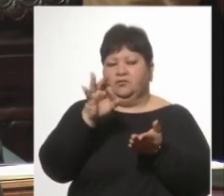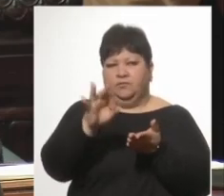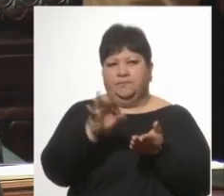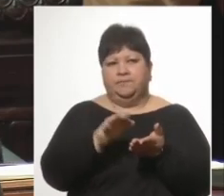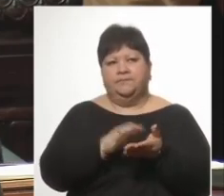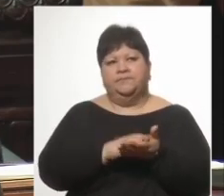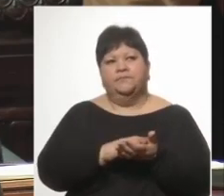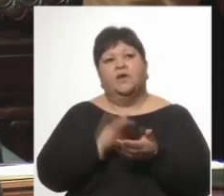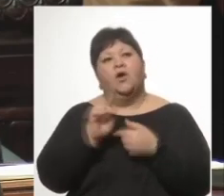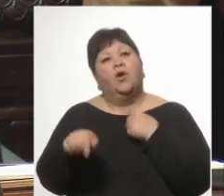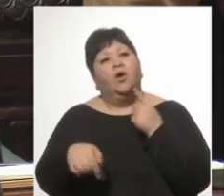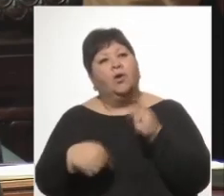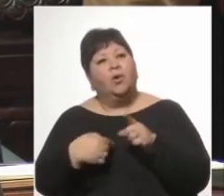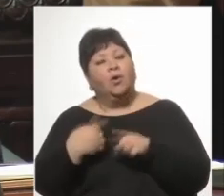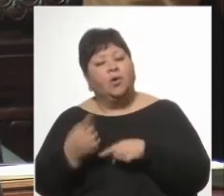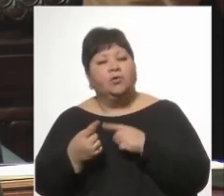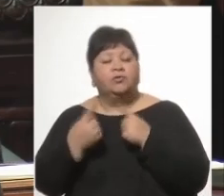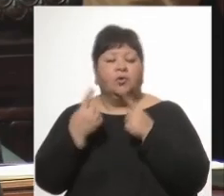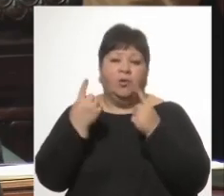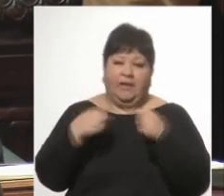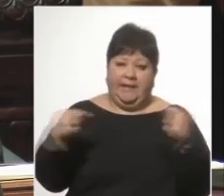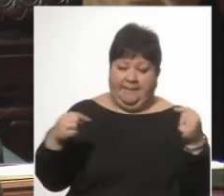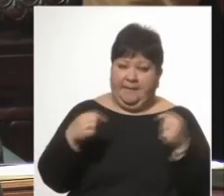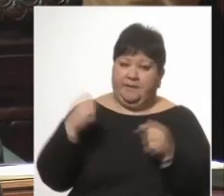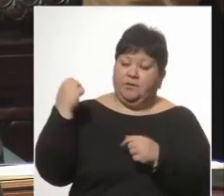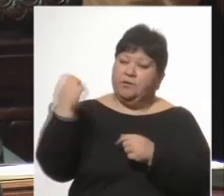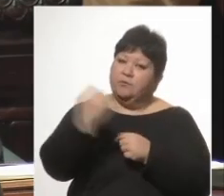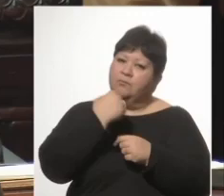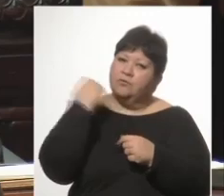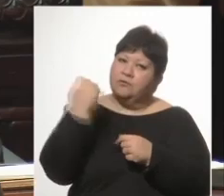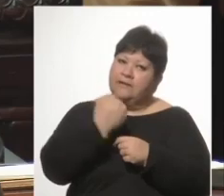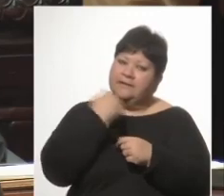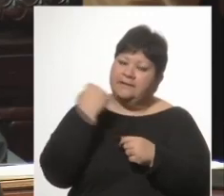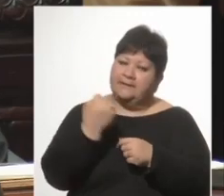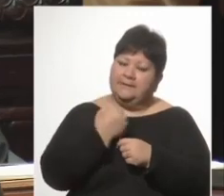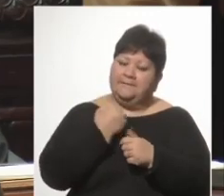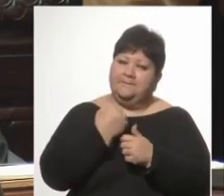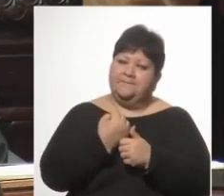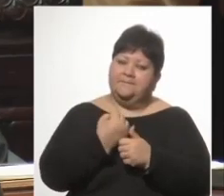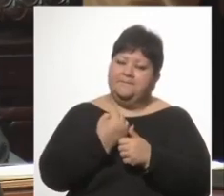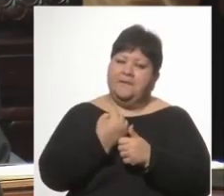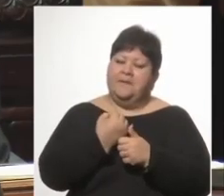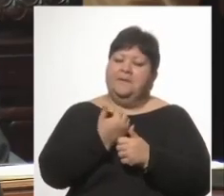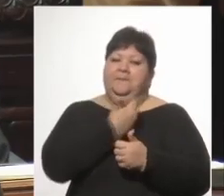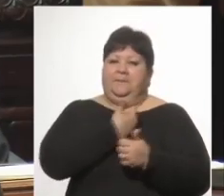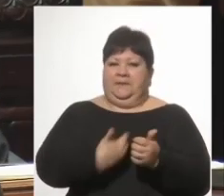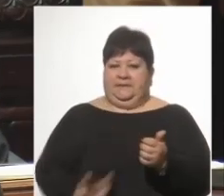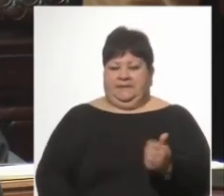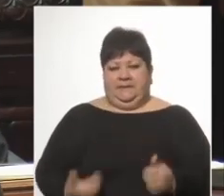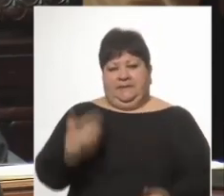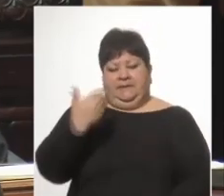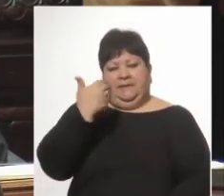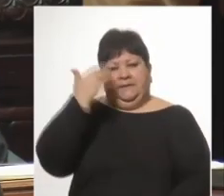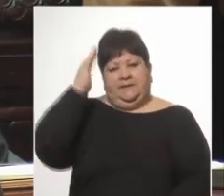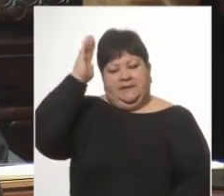Otro elemento que yo creo que también es significativo, el presidente de la República, el día que me